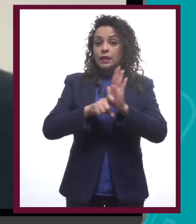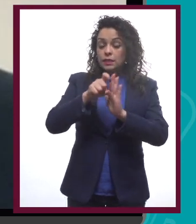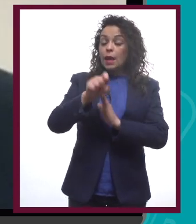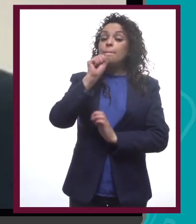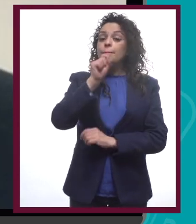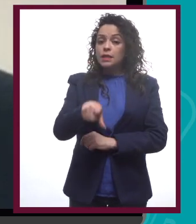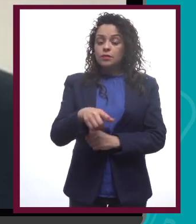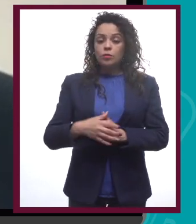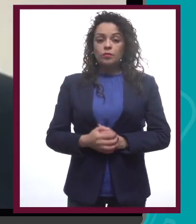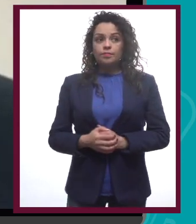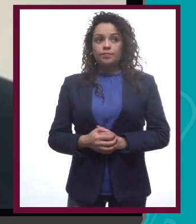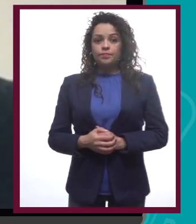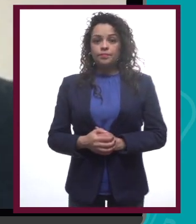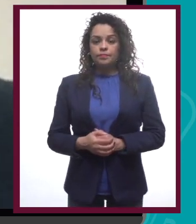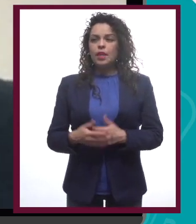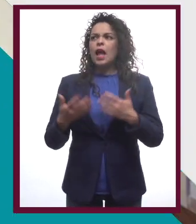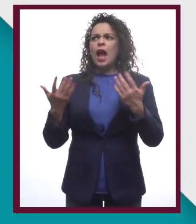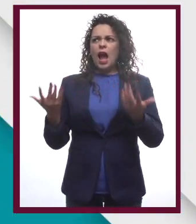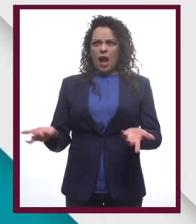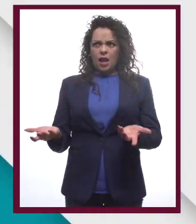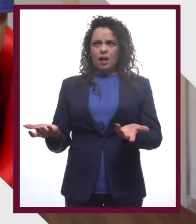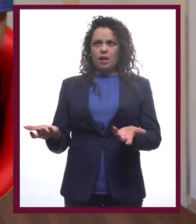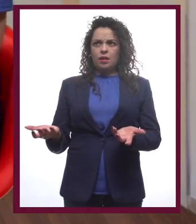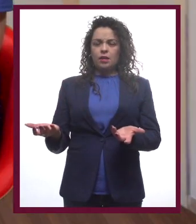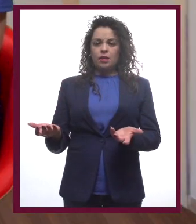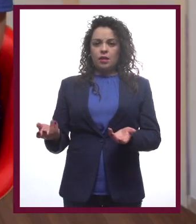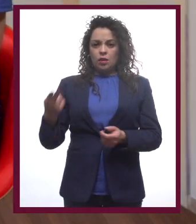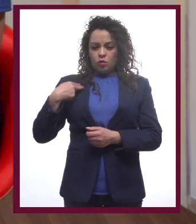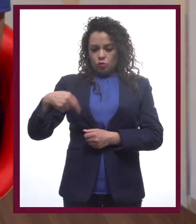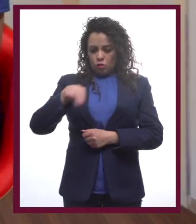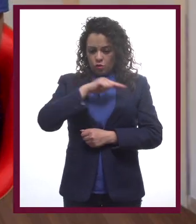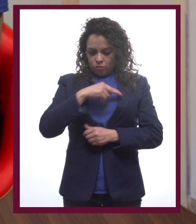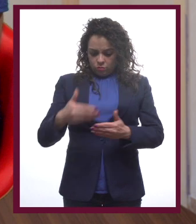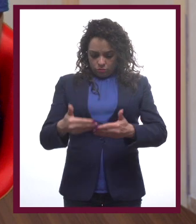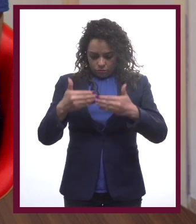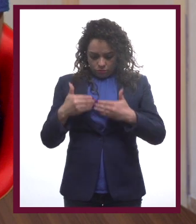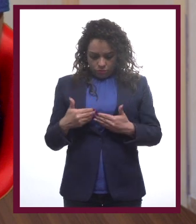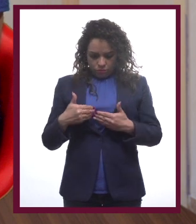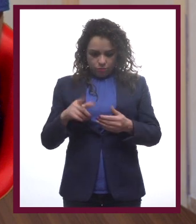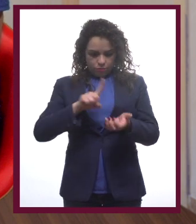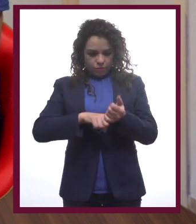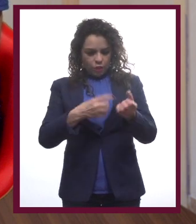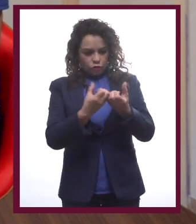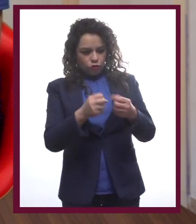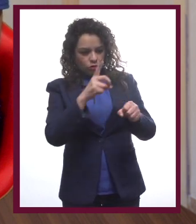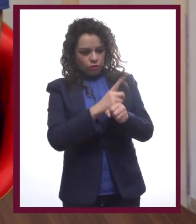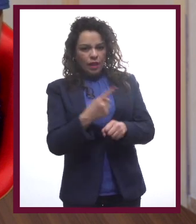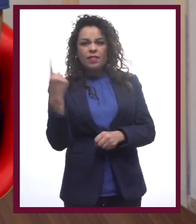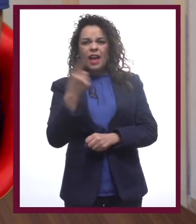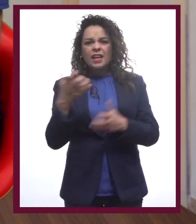también de Instagram. Pero entonces, de este lado de las pantallas, nosotros como